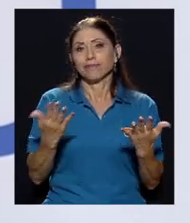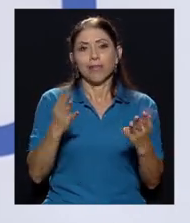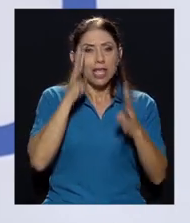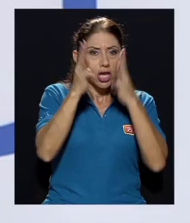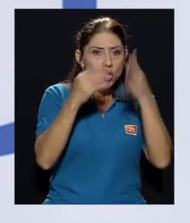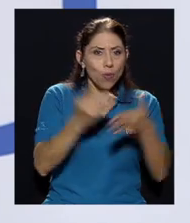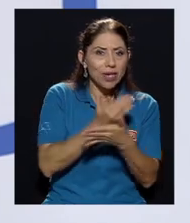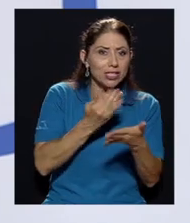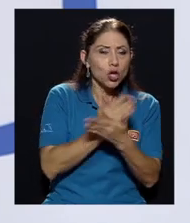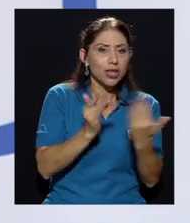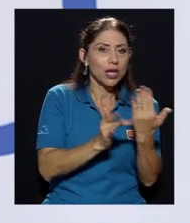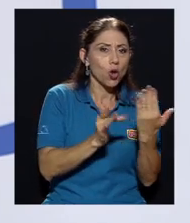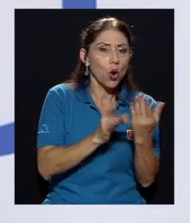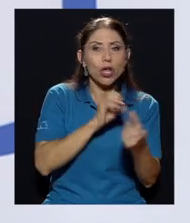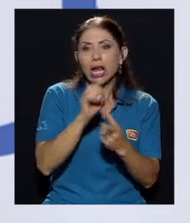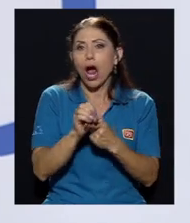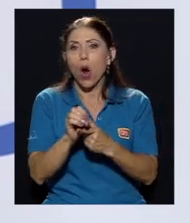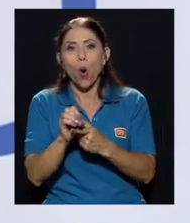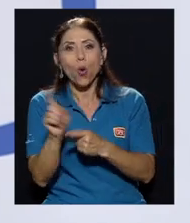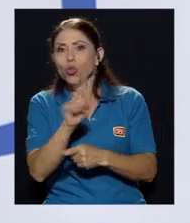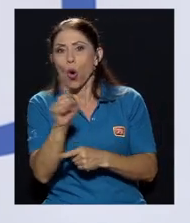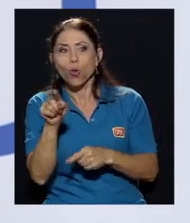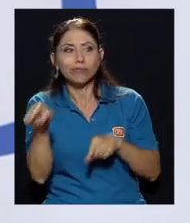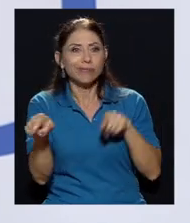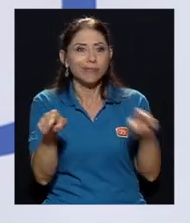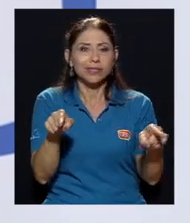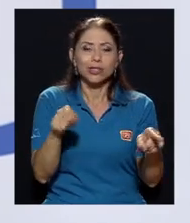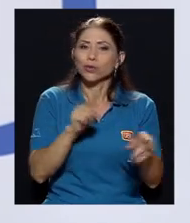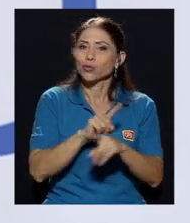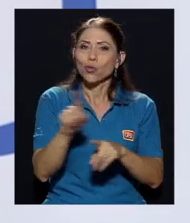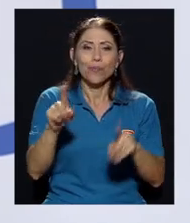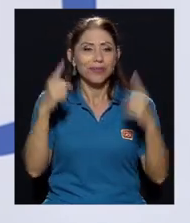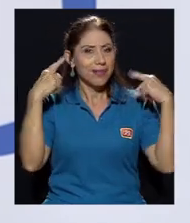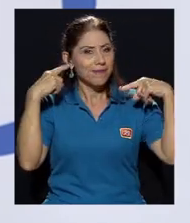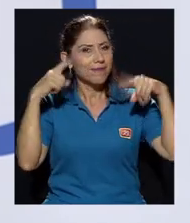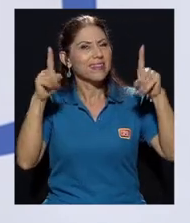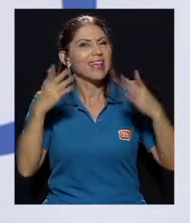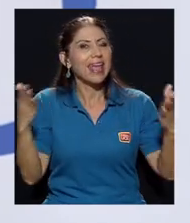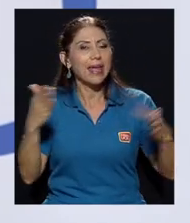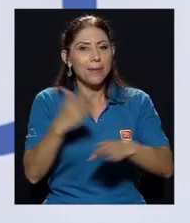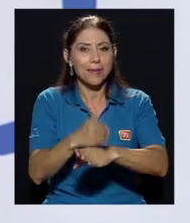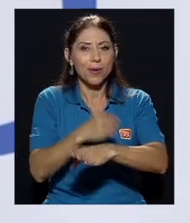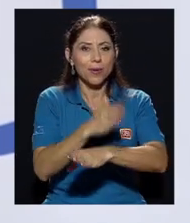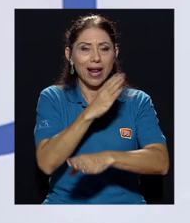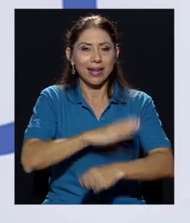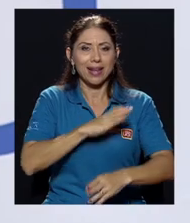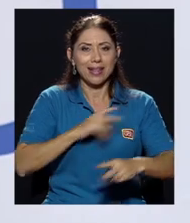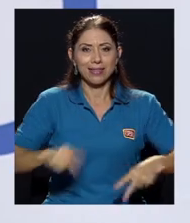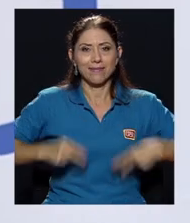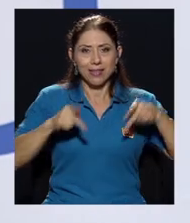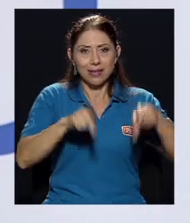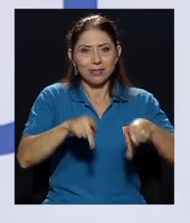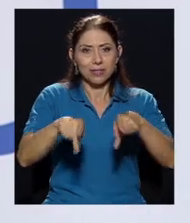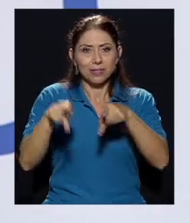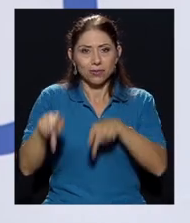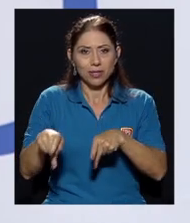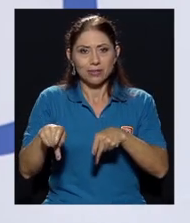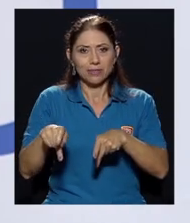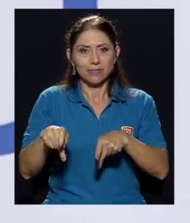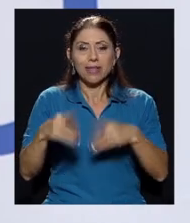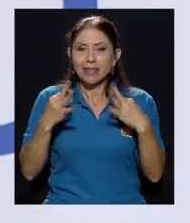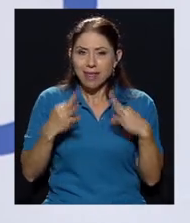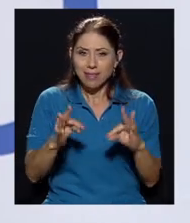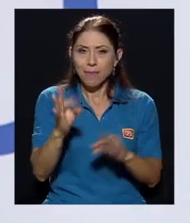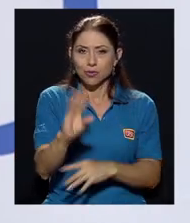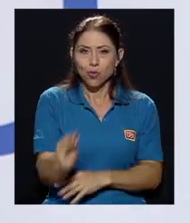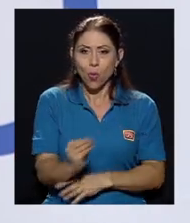innovación tecnológica o no al final lo que tienen que hacer es mejorar la calidad de vida de las personas esa es nuestra visión y es lo que tratamos de que los jóvenes